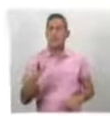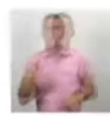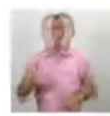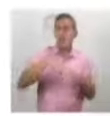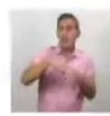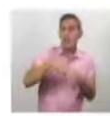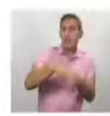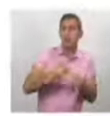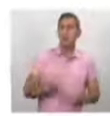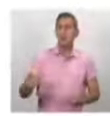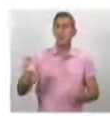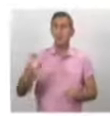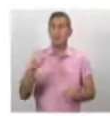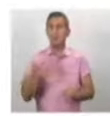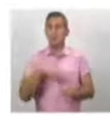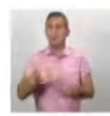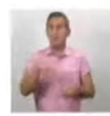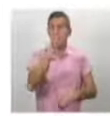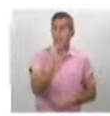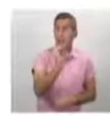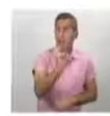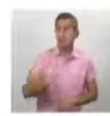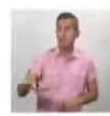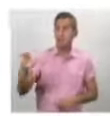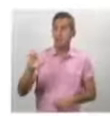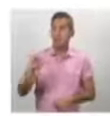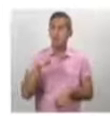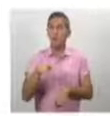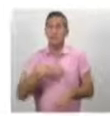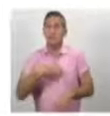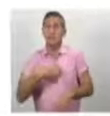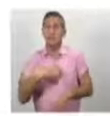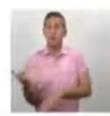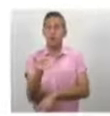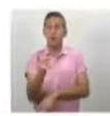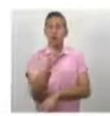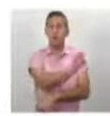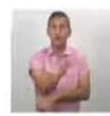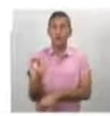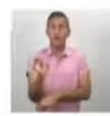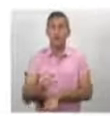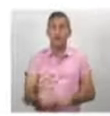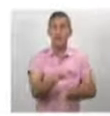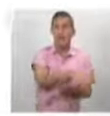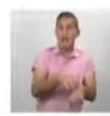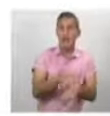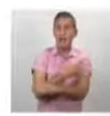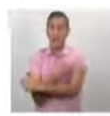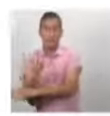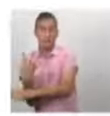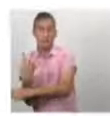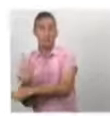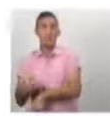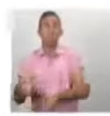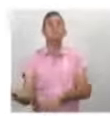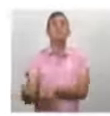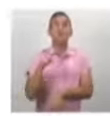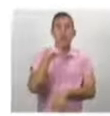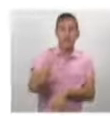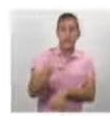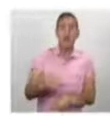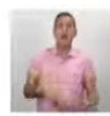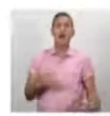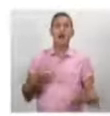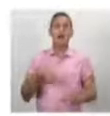animal. Observen que en la célula eucariota tenemos dos tipos de célula, animal y vegetal. Ahora nos